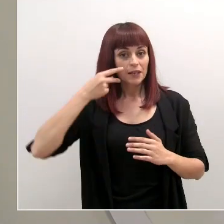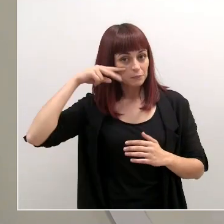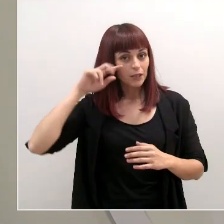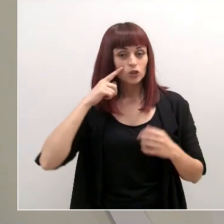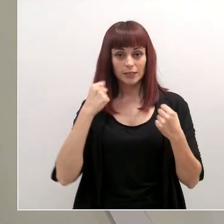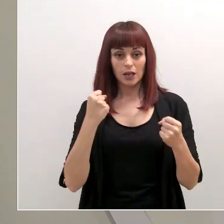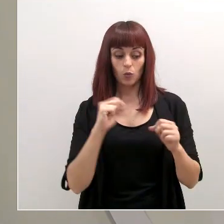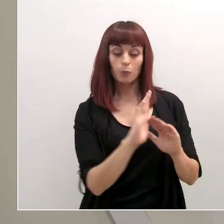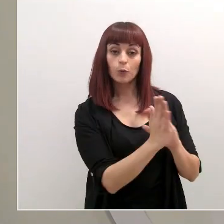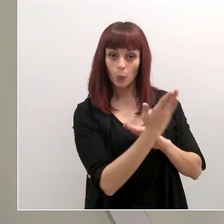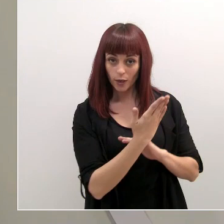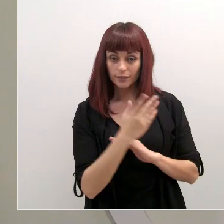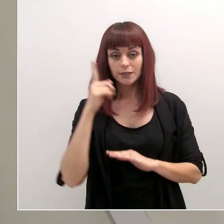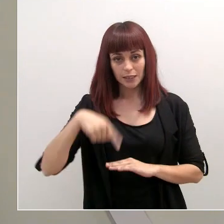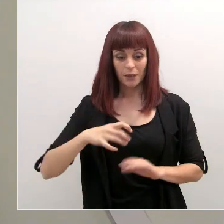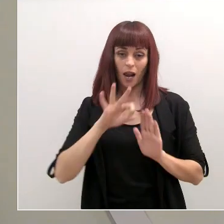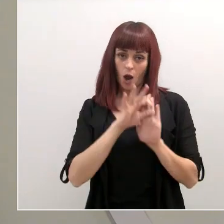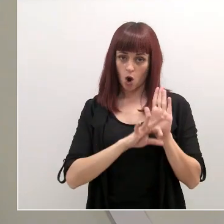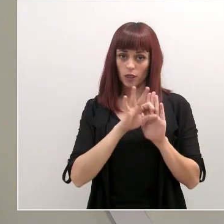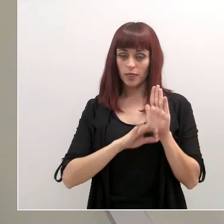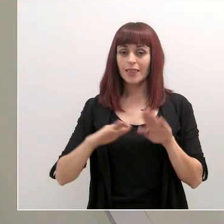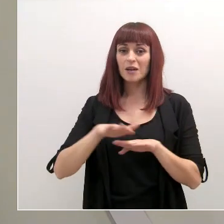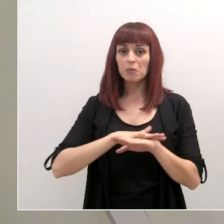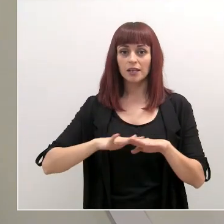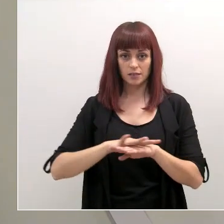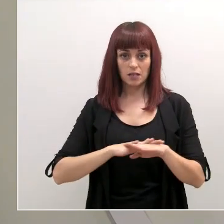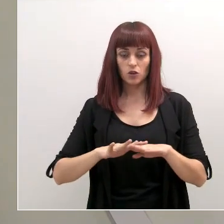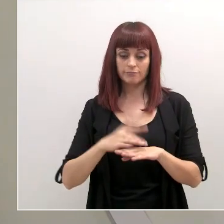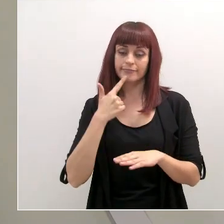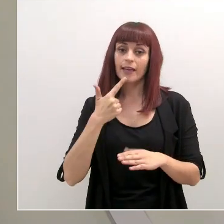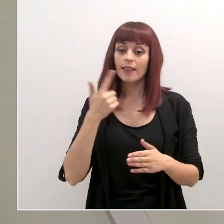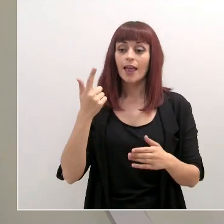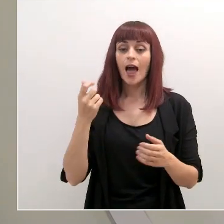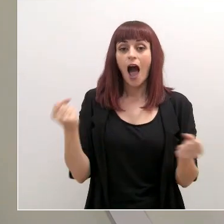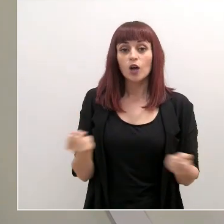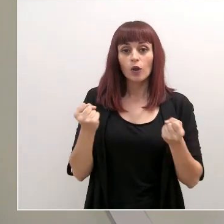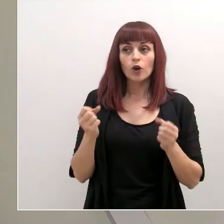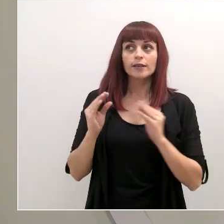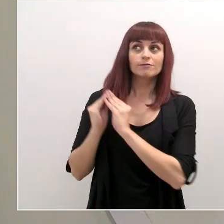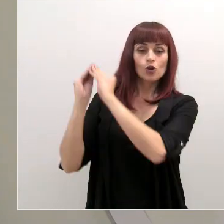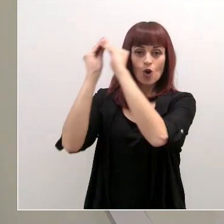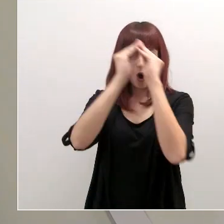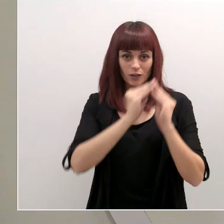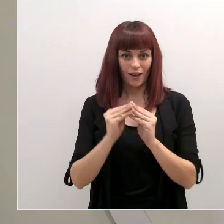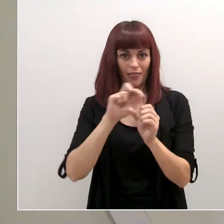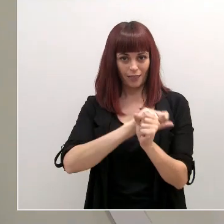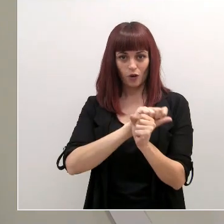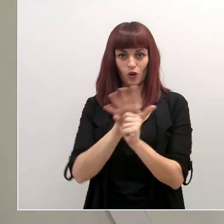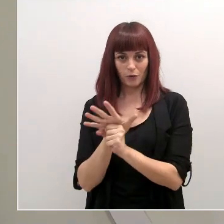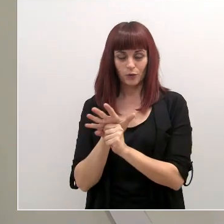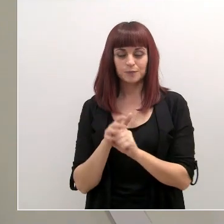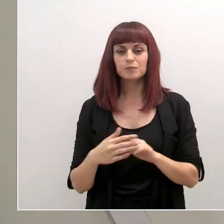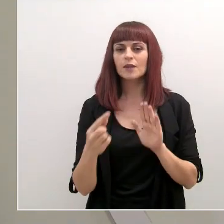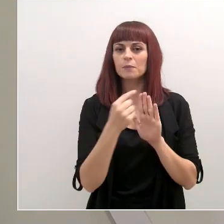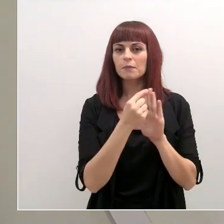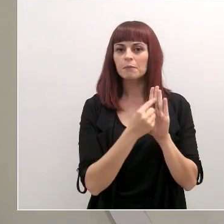en salud y, por supuesto, a la orden ministerial que rige las actuaciones coordinadas frente a la COVID-19, se han adoptado una